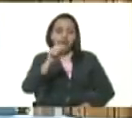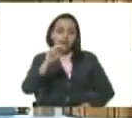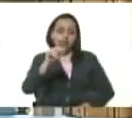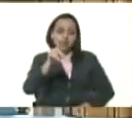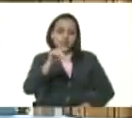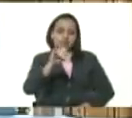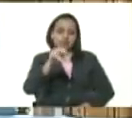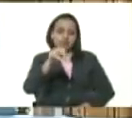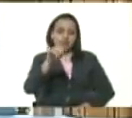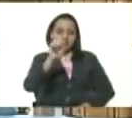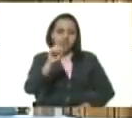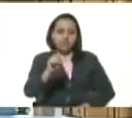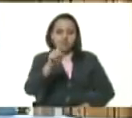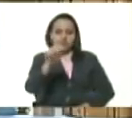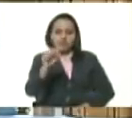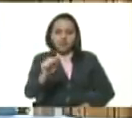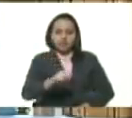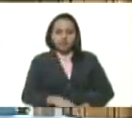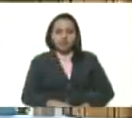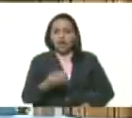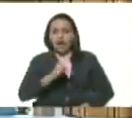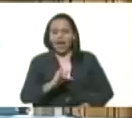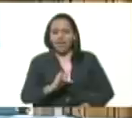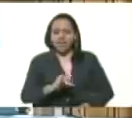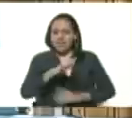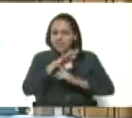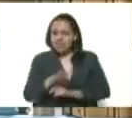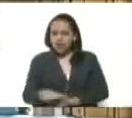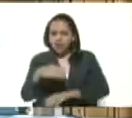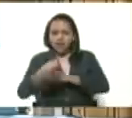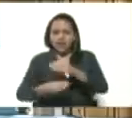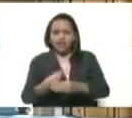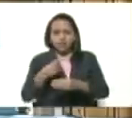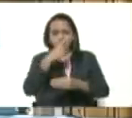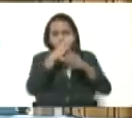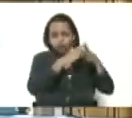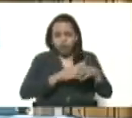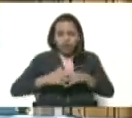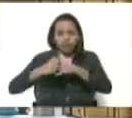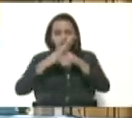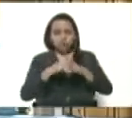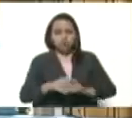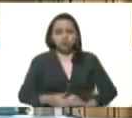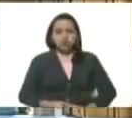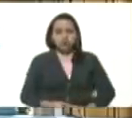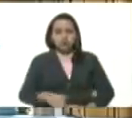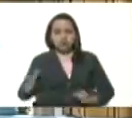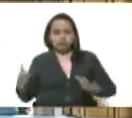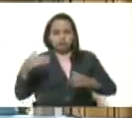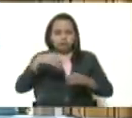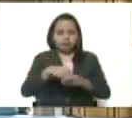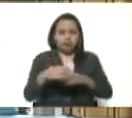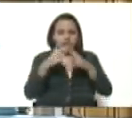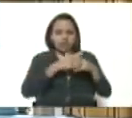contra la dictadura de Anastasio Somoza, impuesta por el imperialismo norteamericano con una intervención